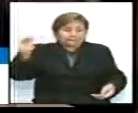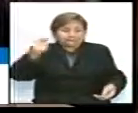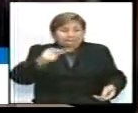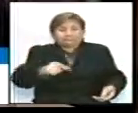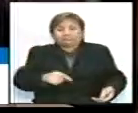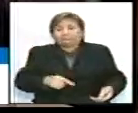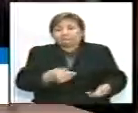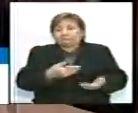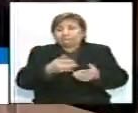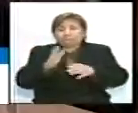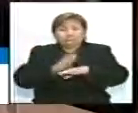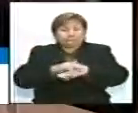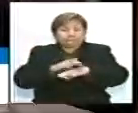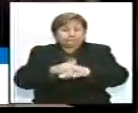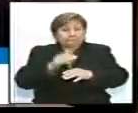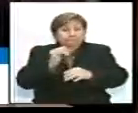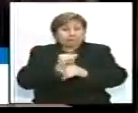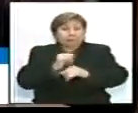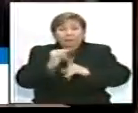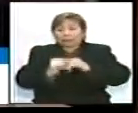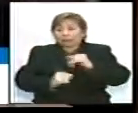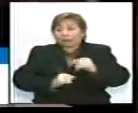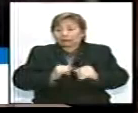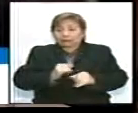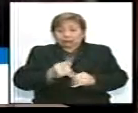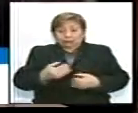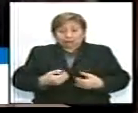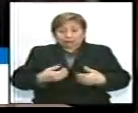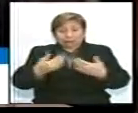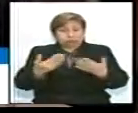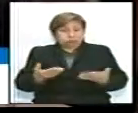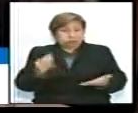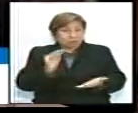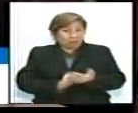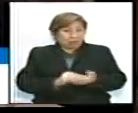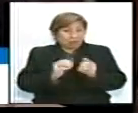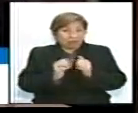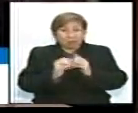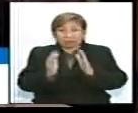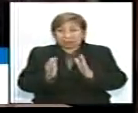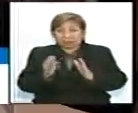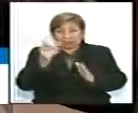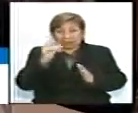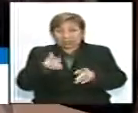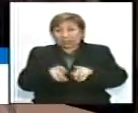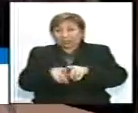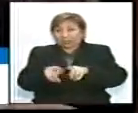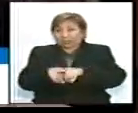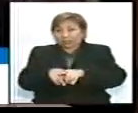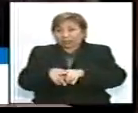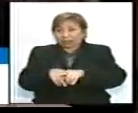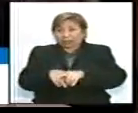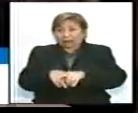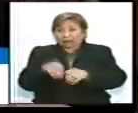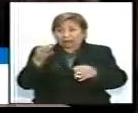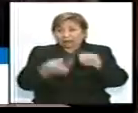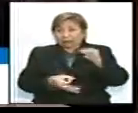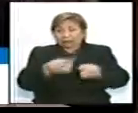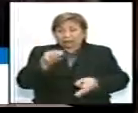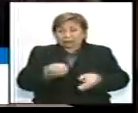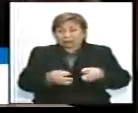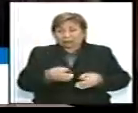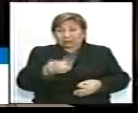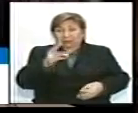peticiones y activar las alertas a nivel internacional? Se le están dando caso más días, igual que se le dieron al ex juez